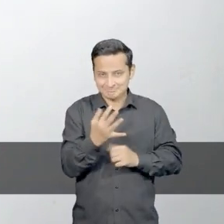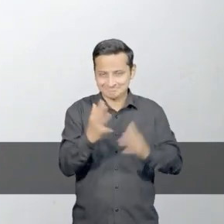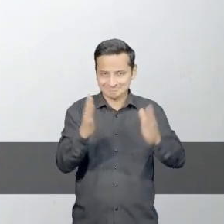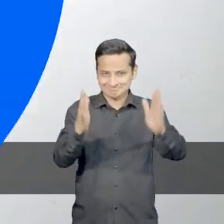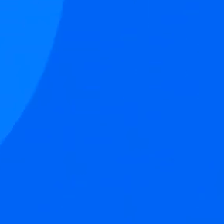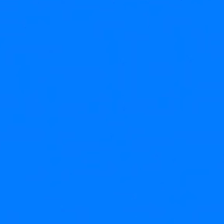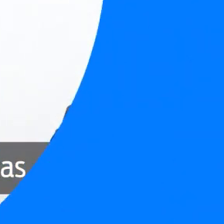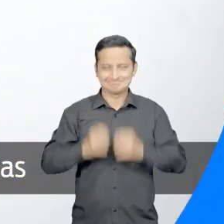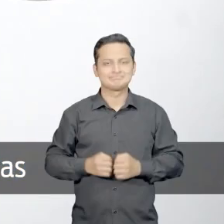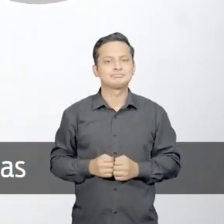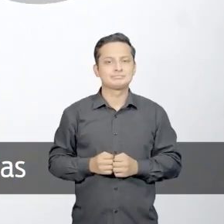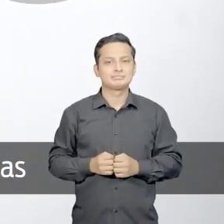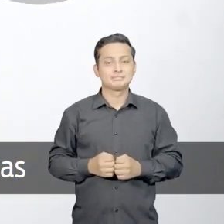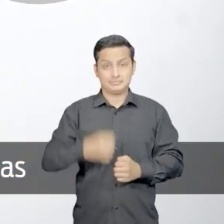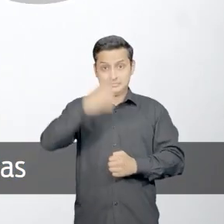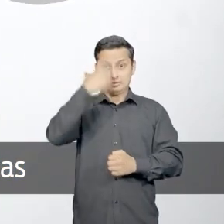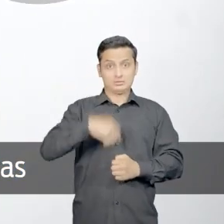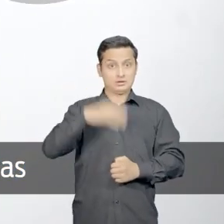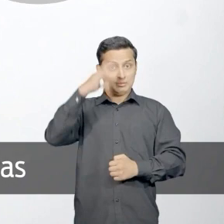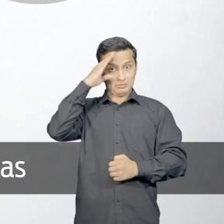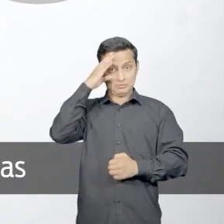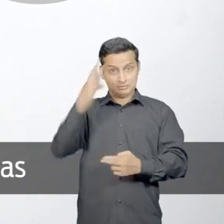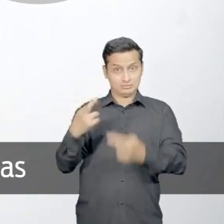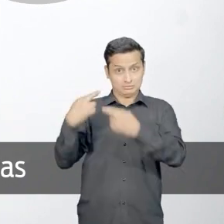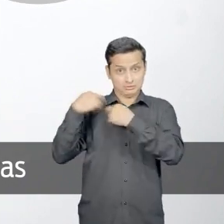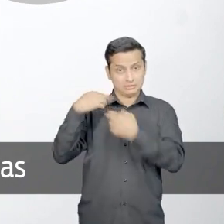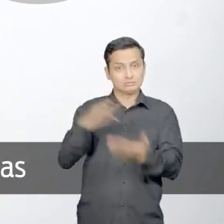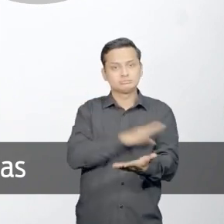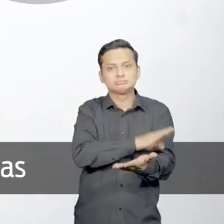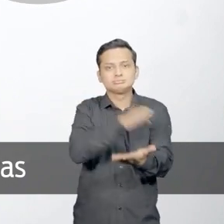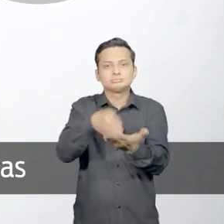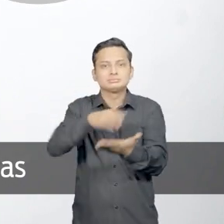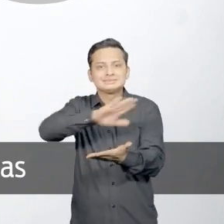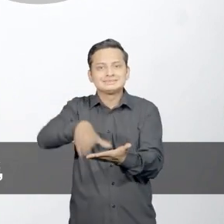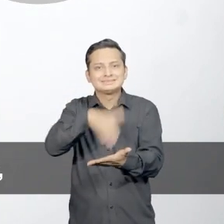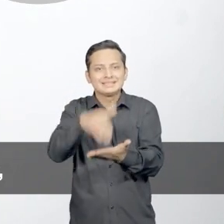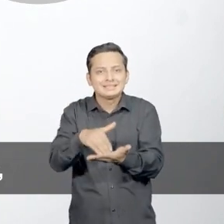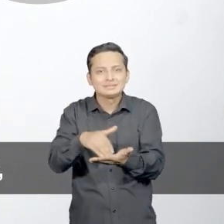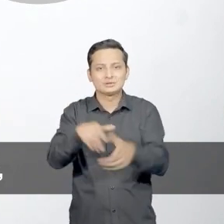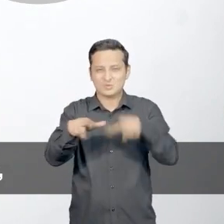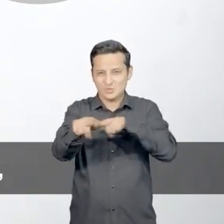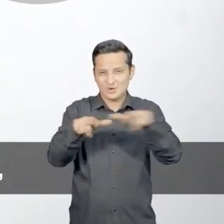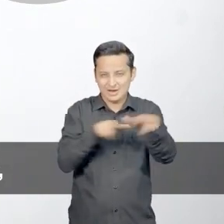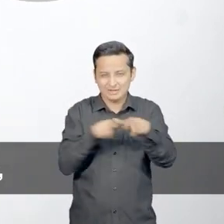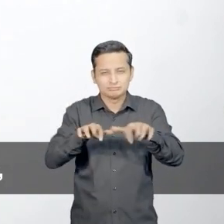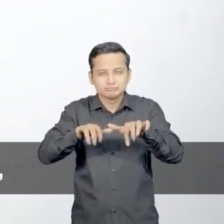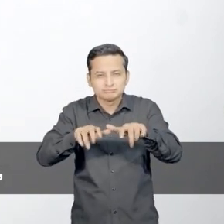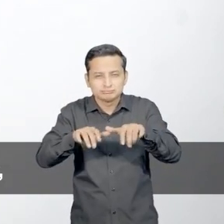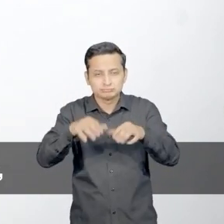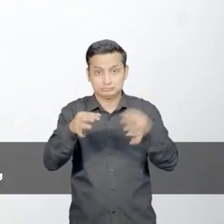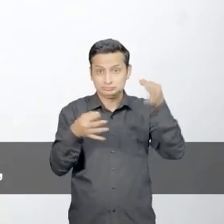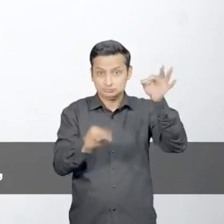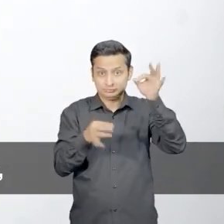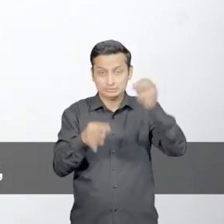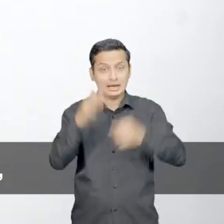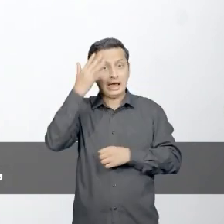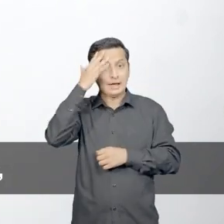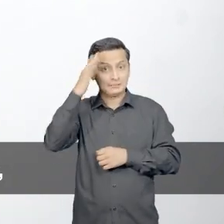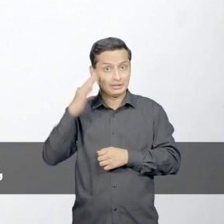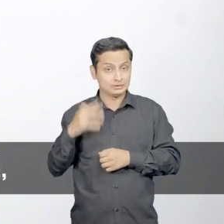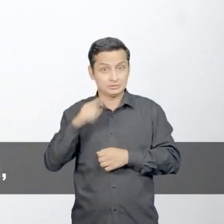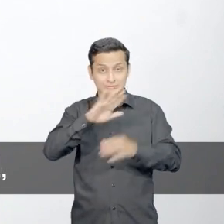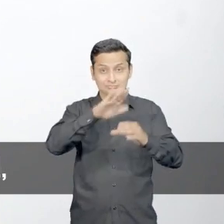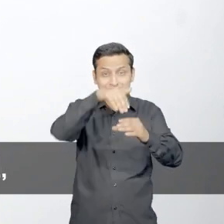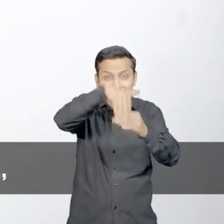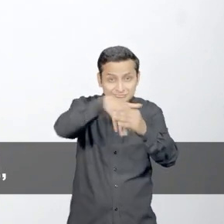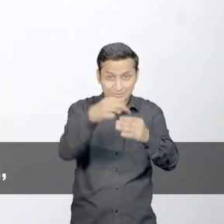atención. Una vez que el policía llega al centro de digitación de actas con el sobre amarillo que contiene el acta de